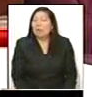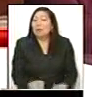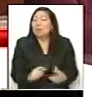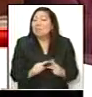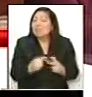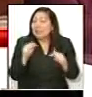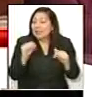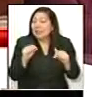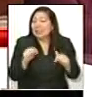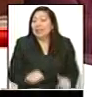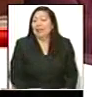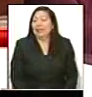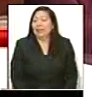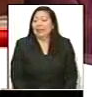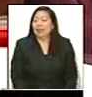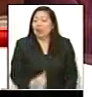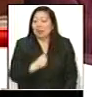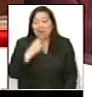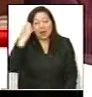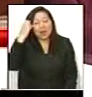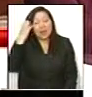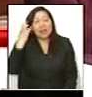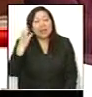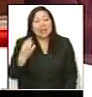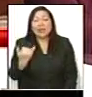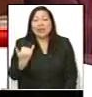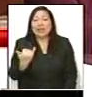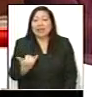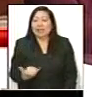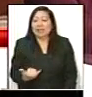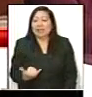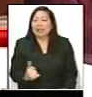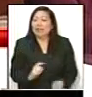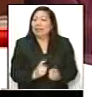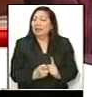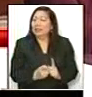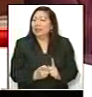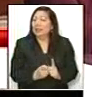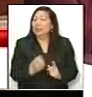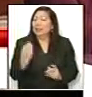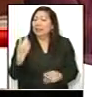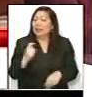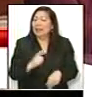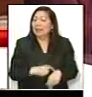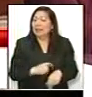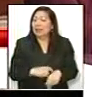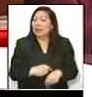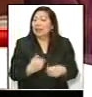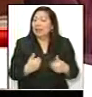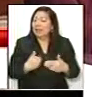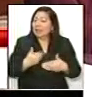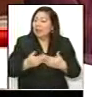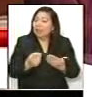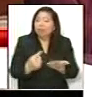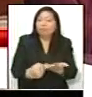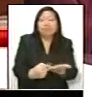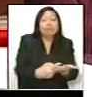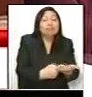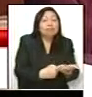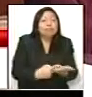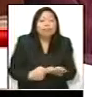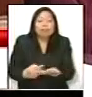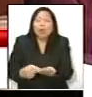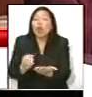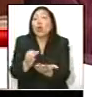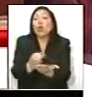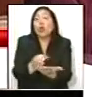empezamos con esto? Entonces yo creo, presidenta, que acá ya de reforma estamos hablando hace mucho tiempo, y la reforma tiene que llevar a un consenso. El